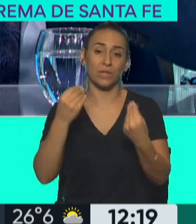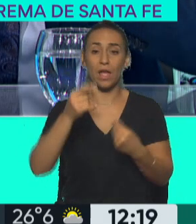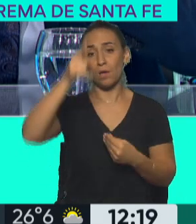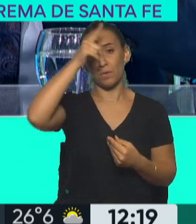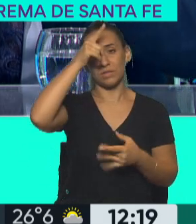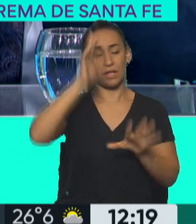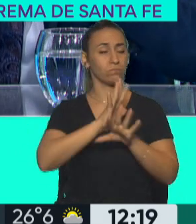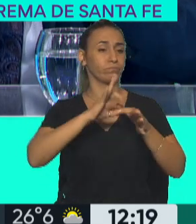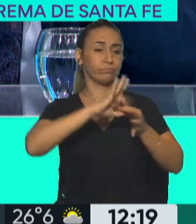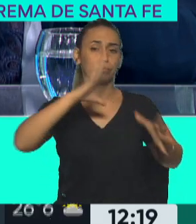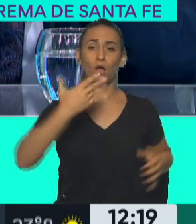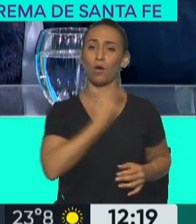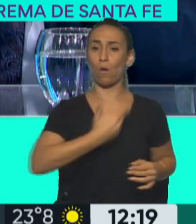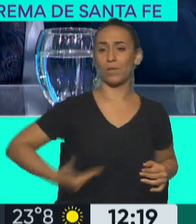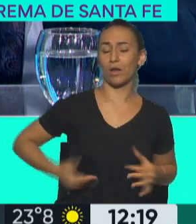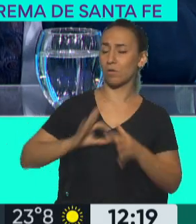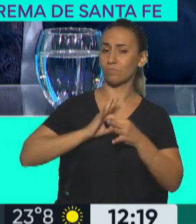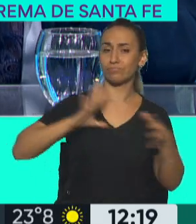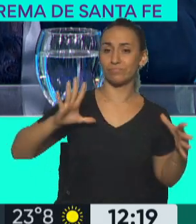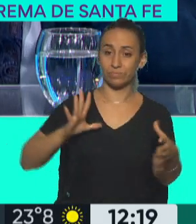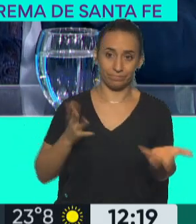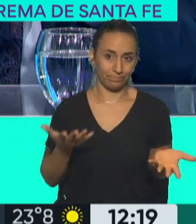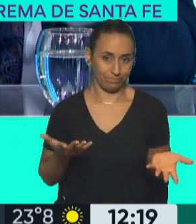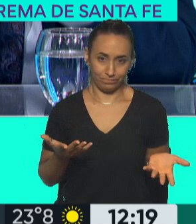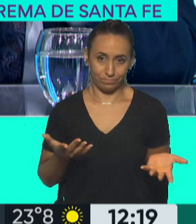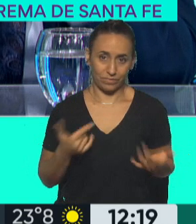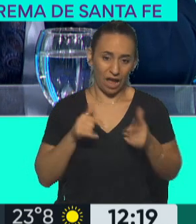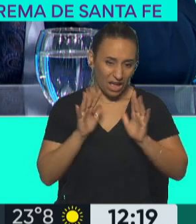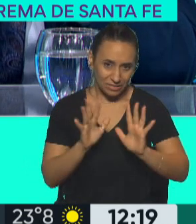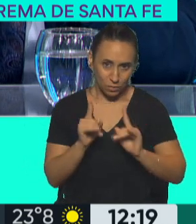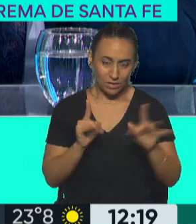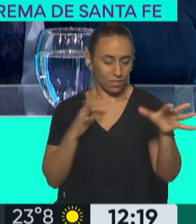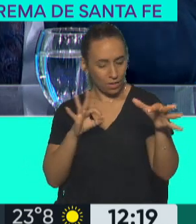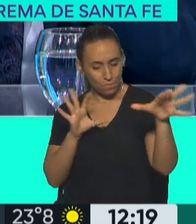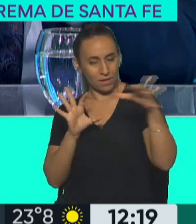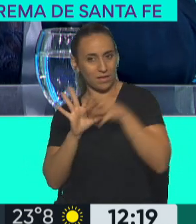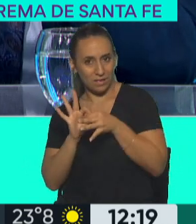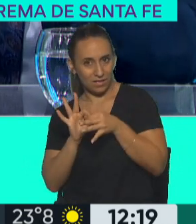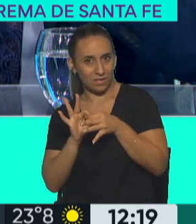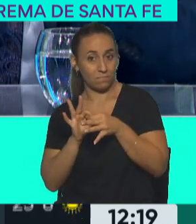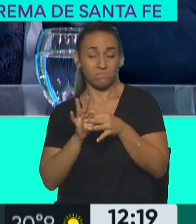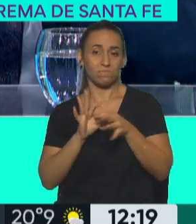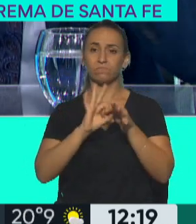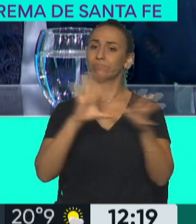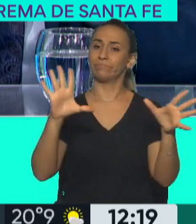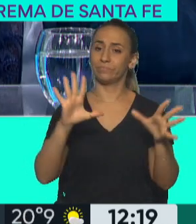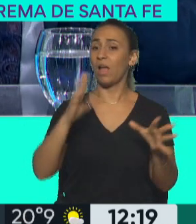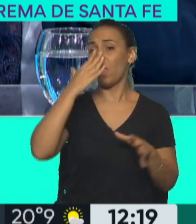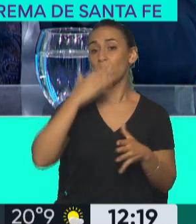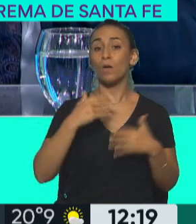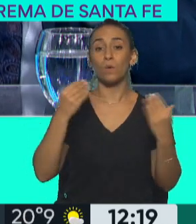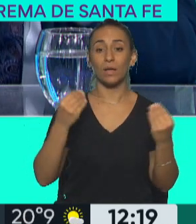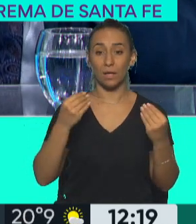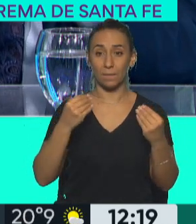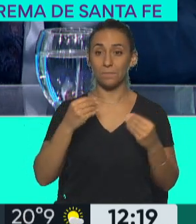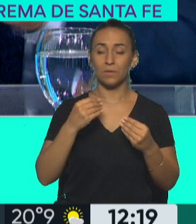de autogobierno, es algo que está indicado como de manual, que no debe ocurrir. Luego se produce un fenómeno de un crecimiento